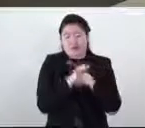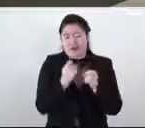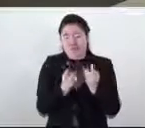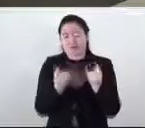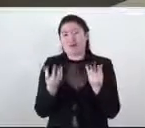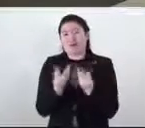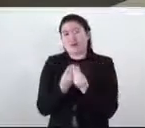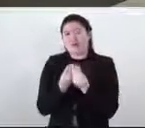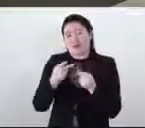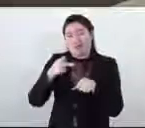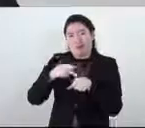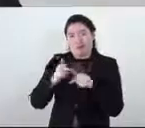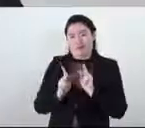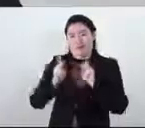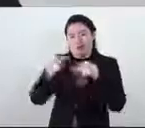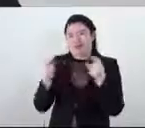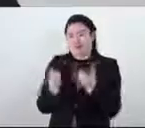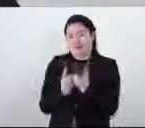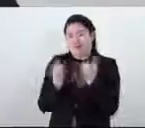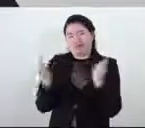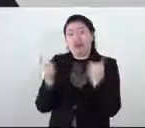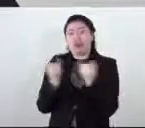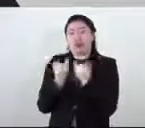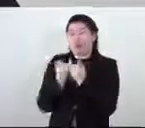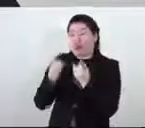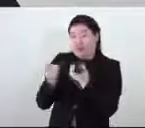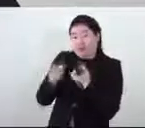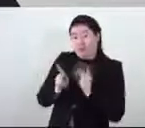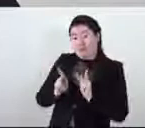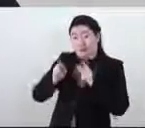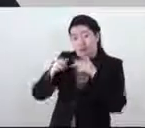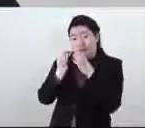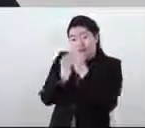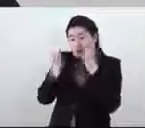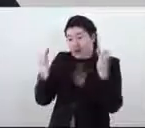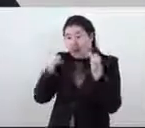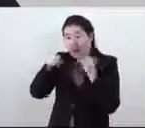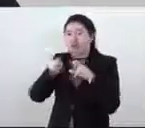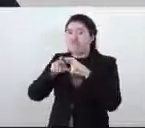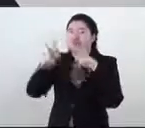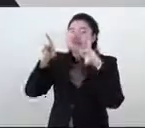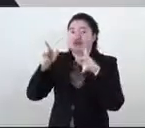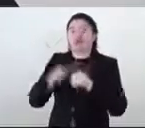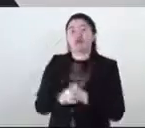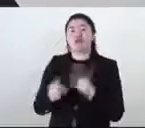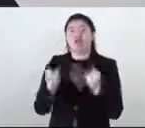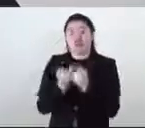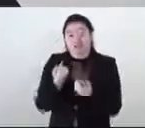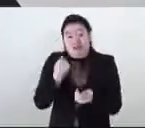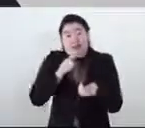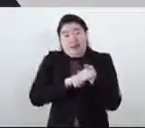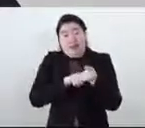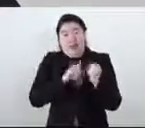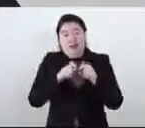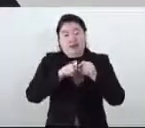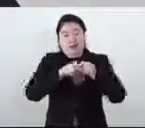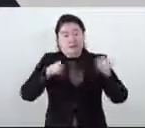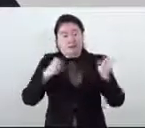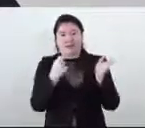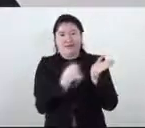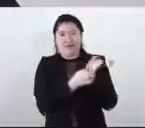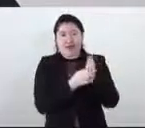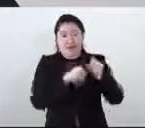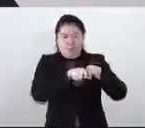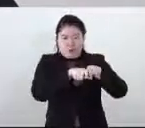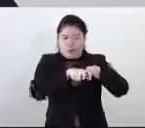puente y rotura total de una soldadura en la trave puente, denotando la inclusión de un material ajeno, varilla, aproximadamente a la